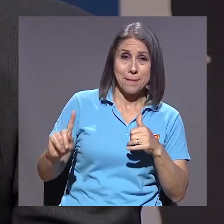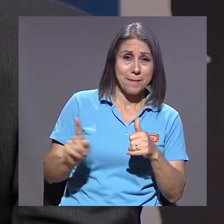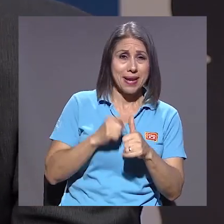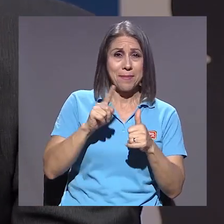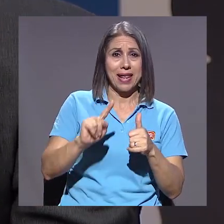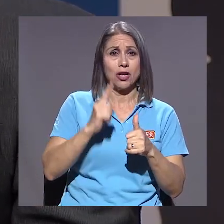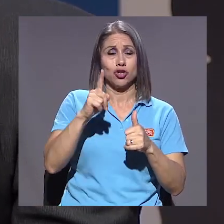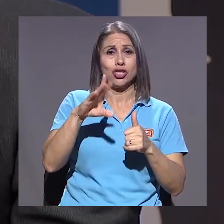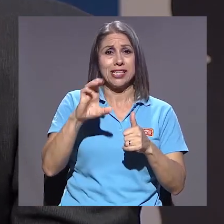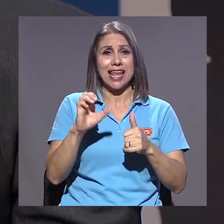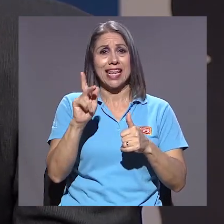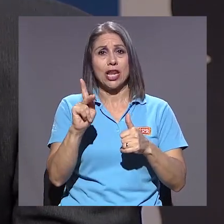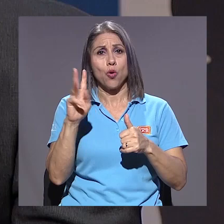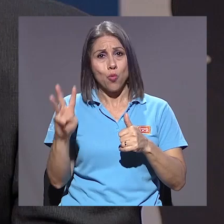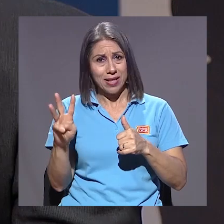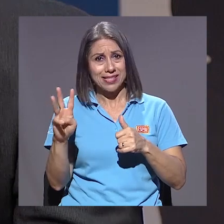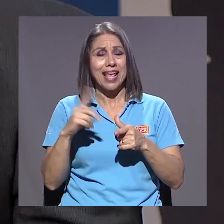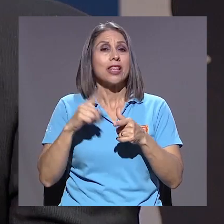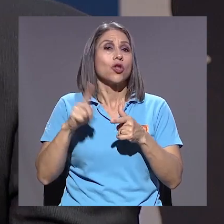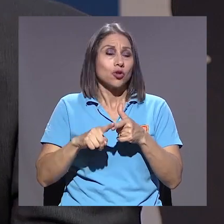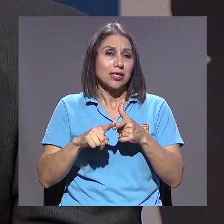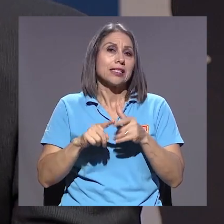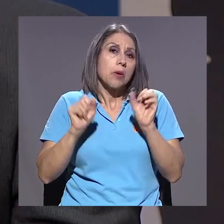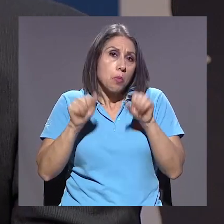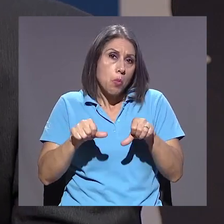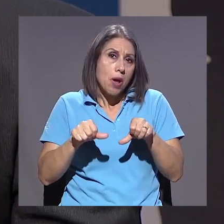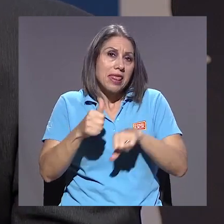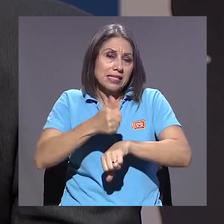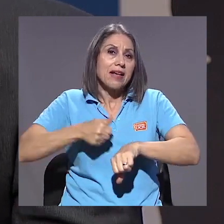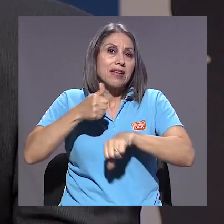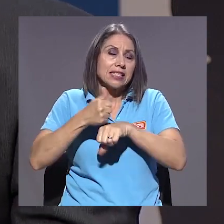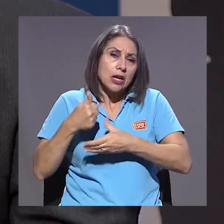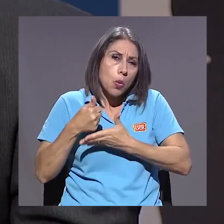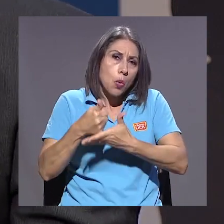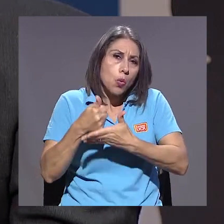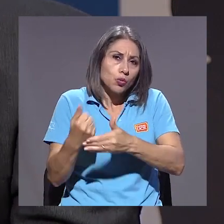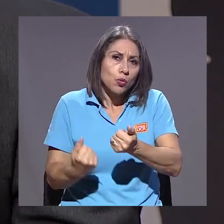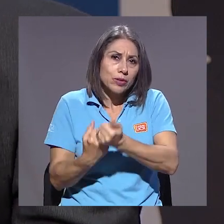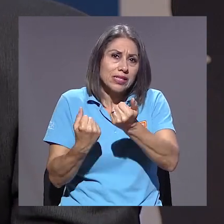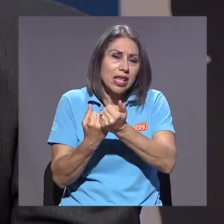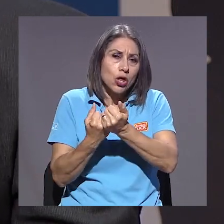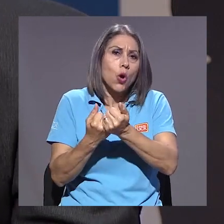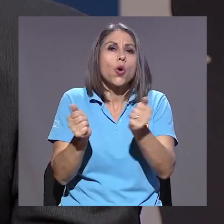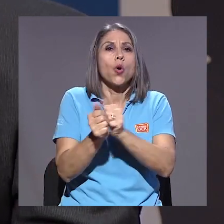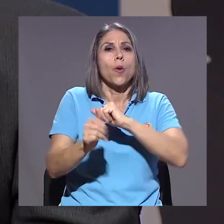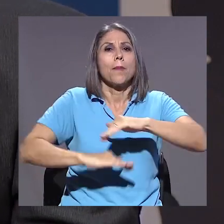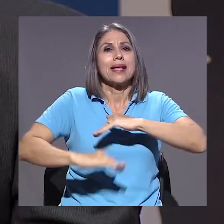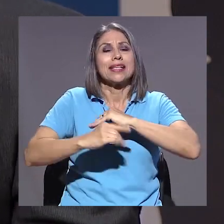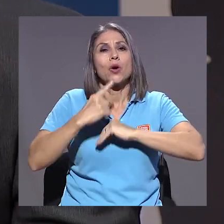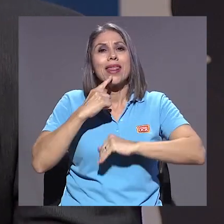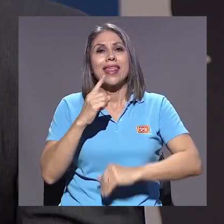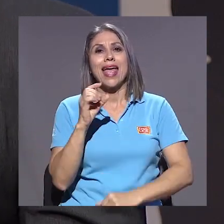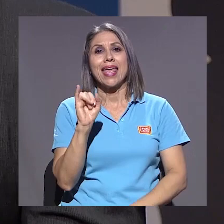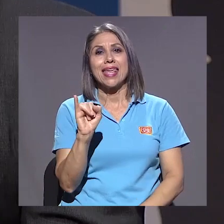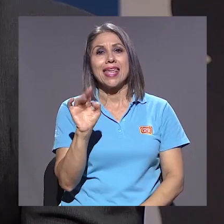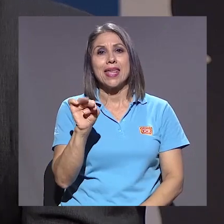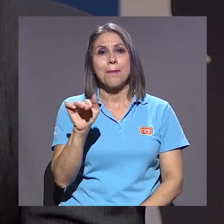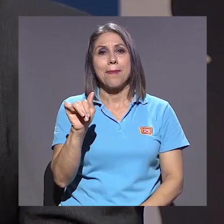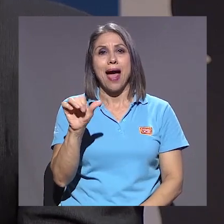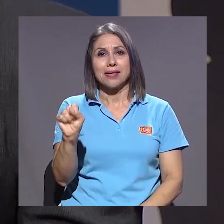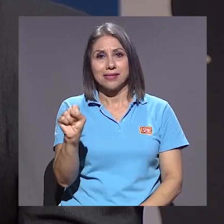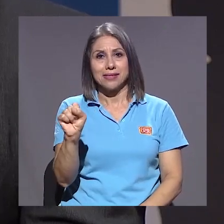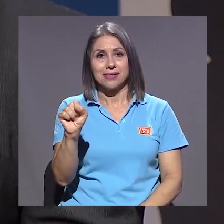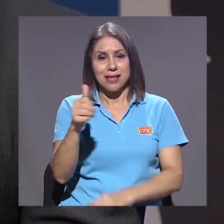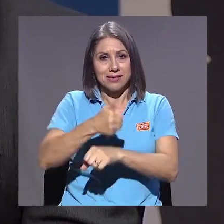un subsidio a partir de lo que el IMAS establezca. Es una parte de una decisión del país que tenemos que estar tomando, muy importante, y que